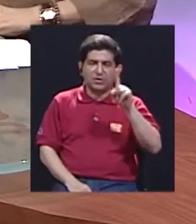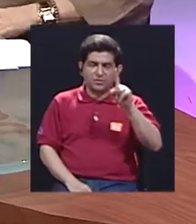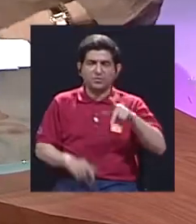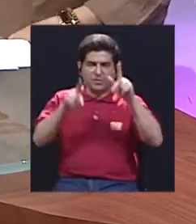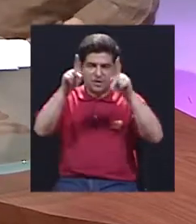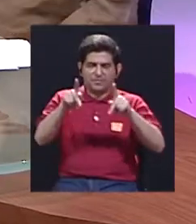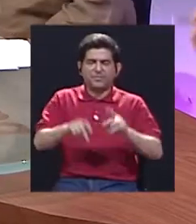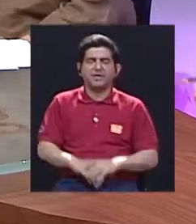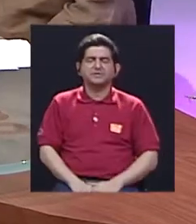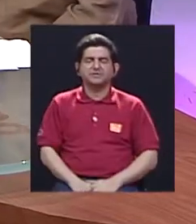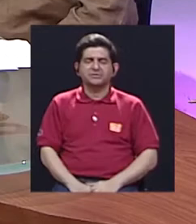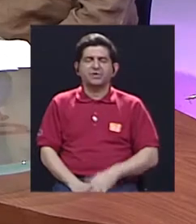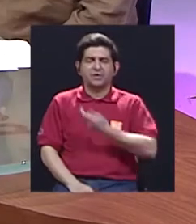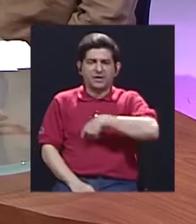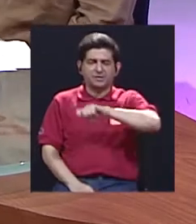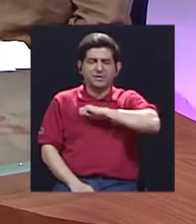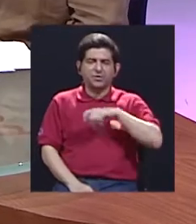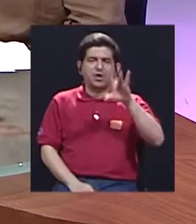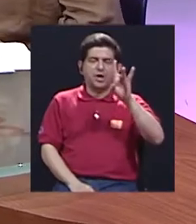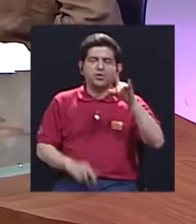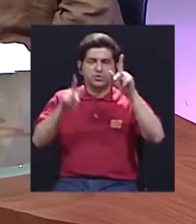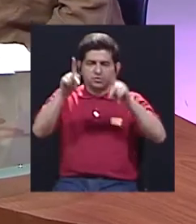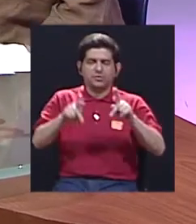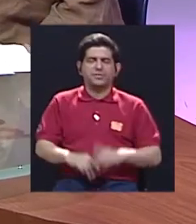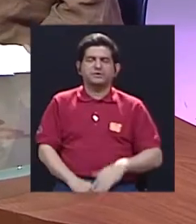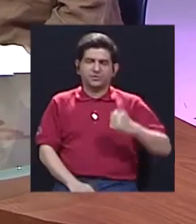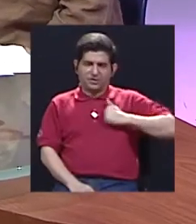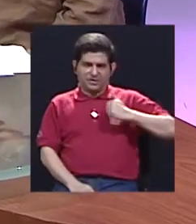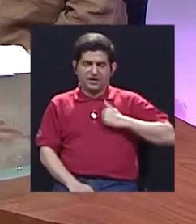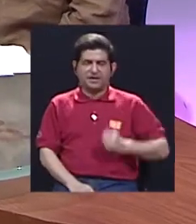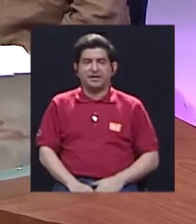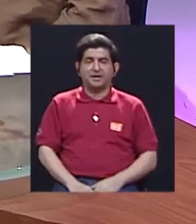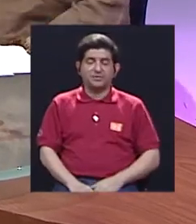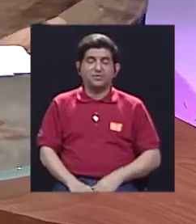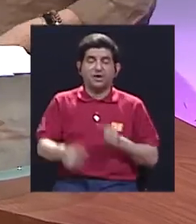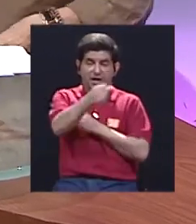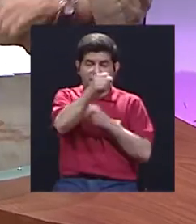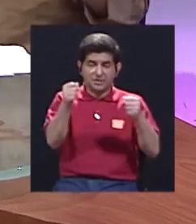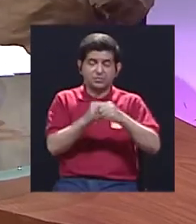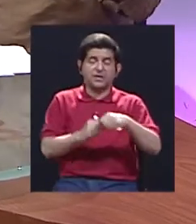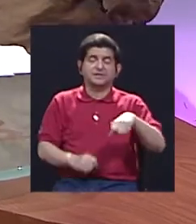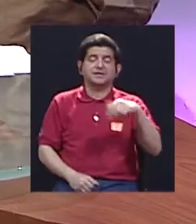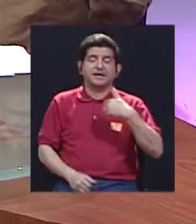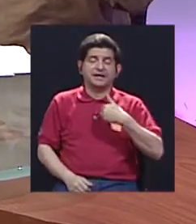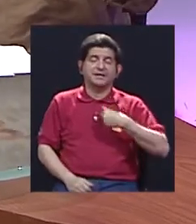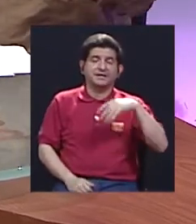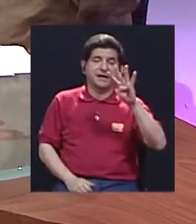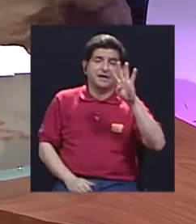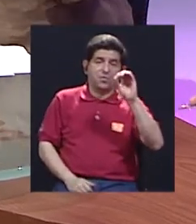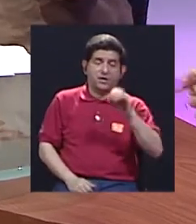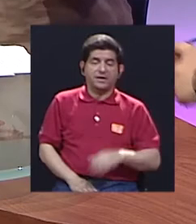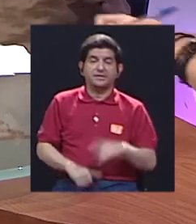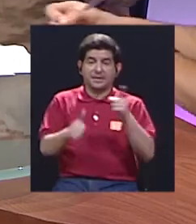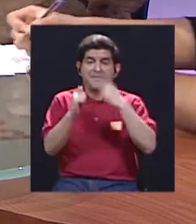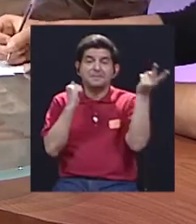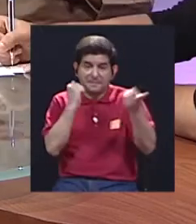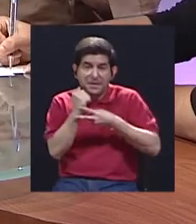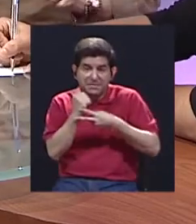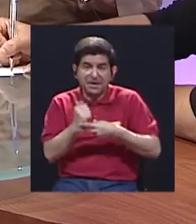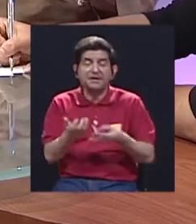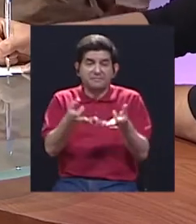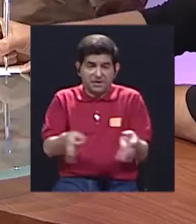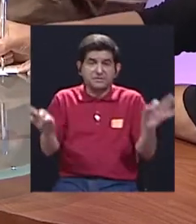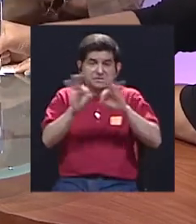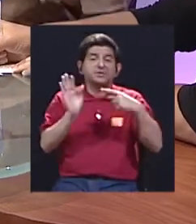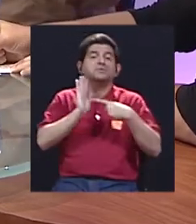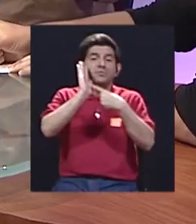Y 8 canadienses. 8 canadienses, son 40. Es un salón con 40. Es la primera vez, y esto es muy importante hacerlo ver,